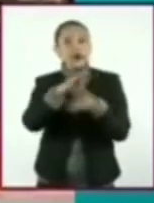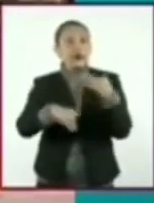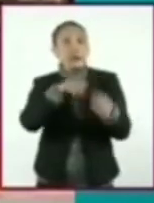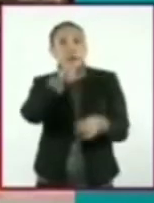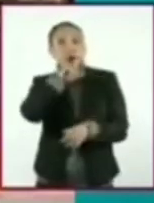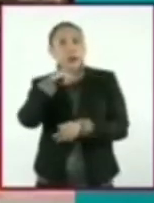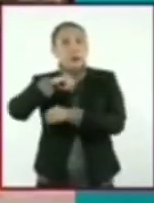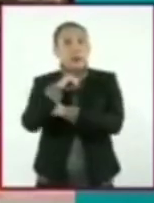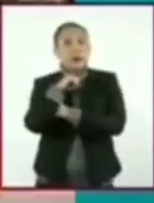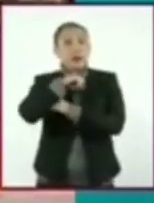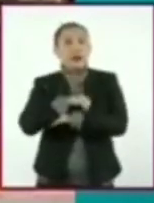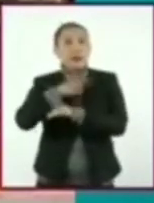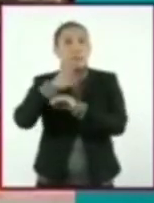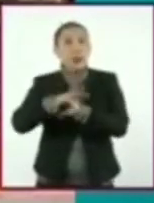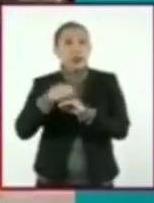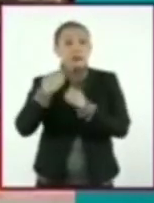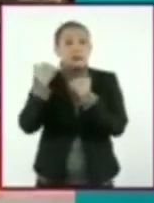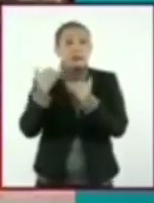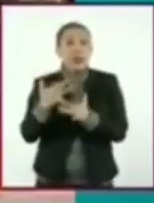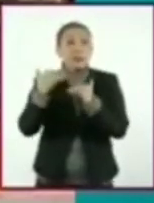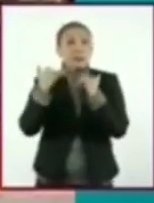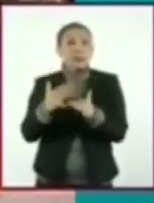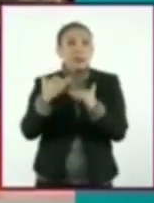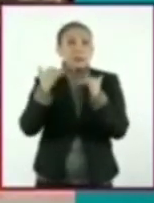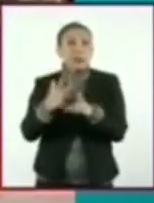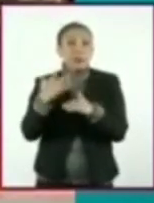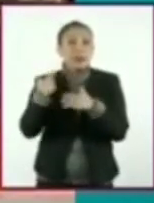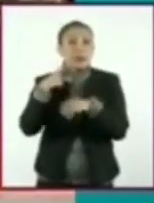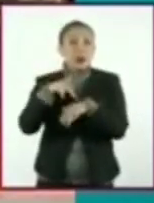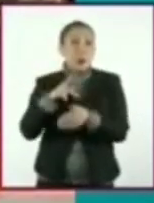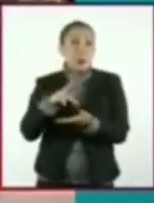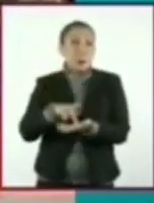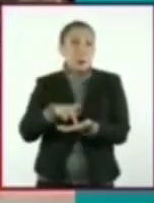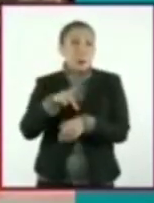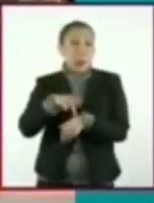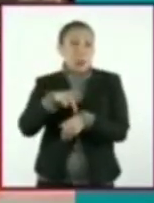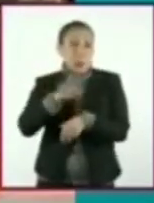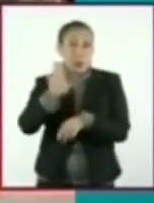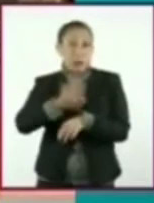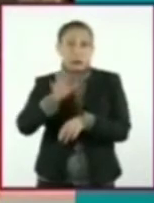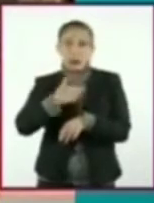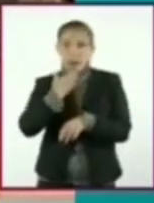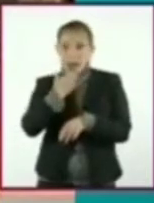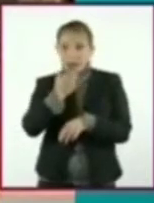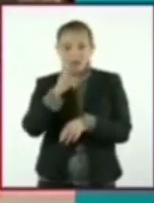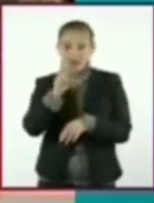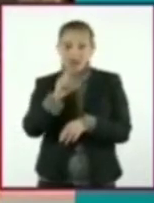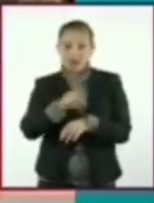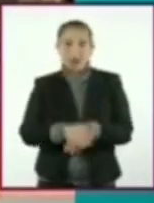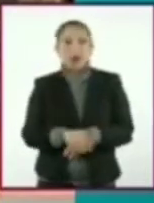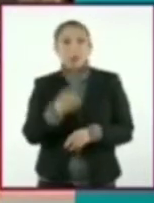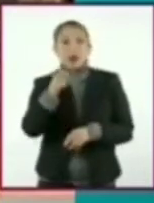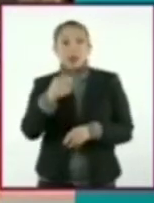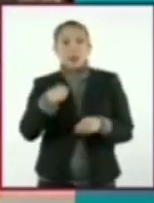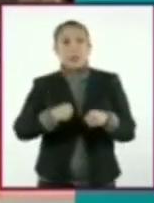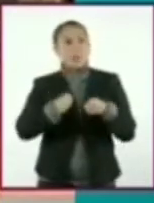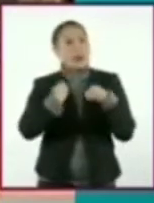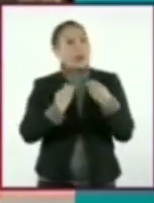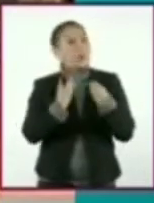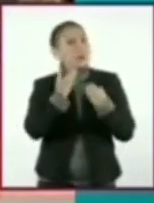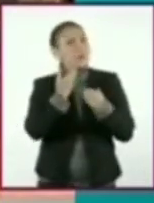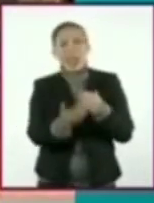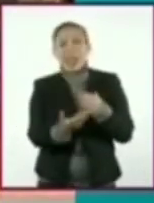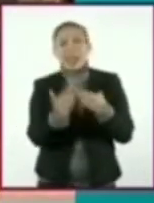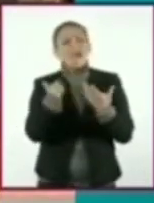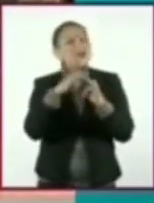nuestras preocupaciones y cada vez la mochila se carga de más piedras todavía y no está bueno. Así que a vivir la vida de la